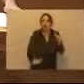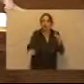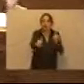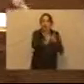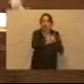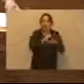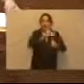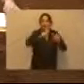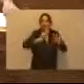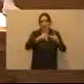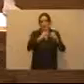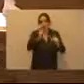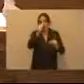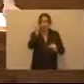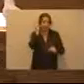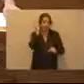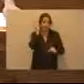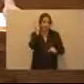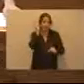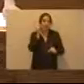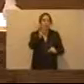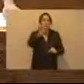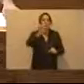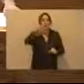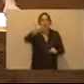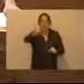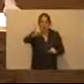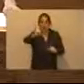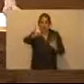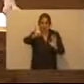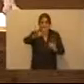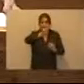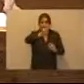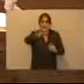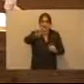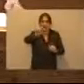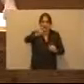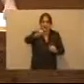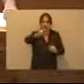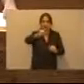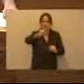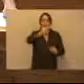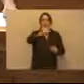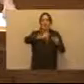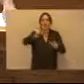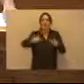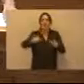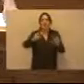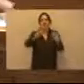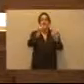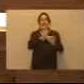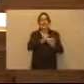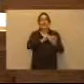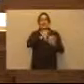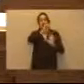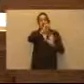para os asturianos e as asturianas. 120.000, nin máis nin menos, impacientes esperan unha